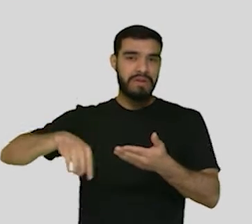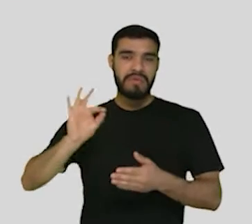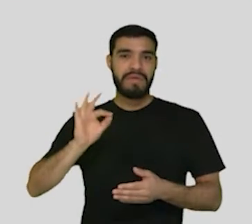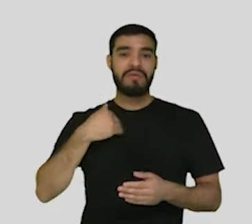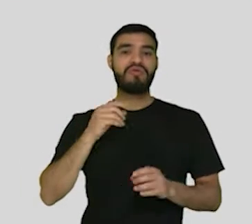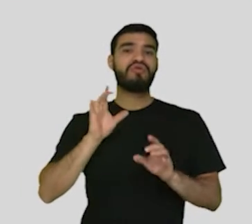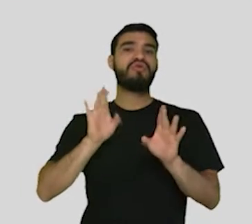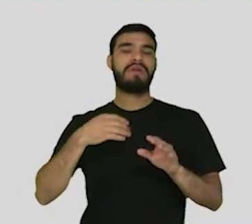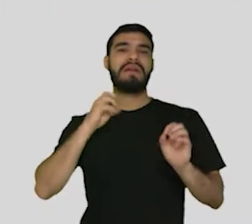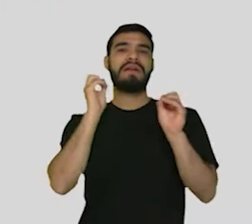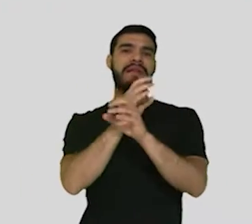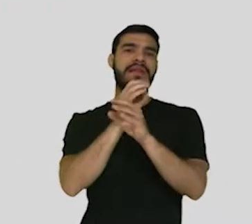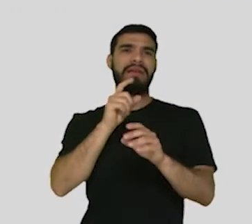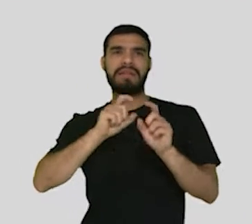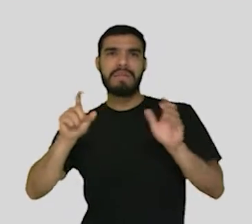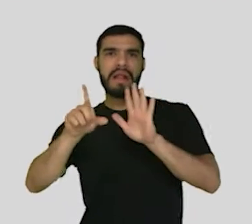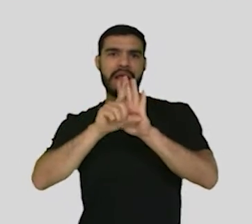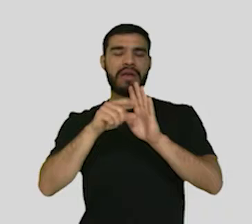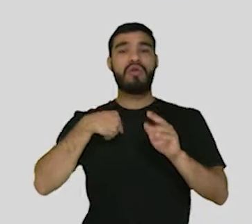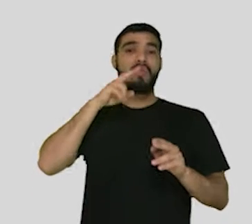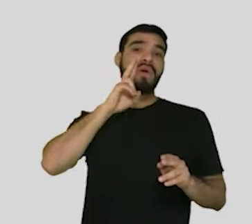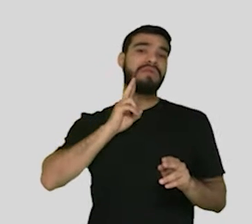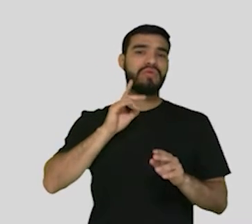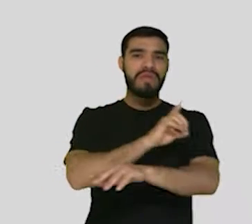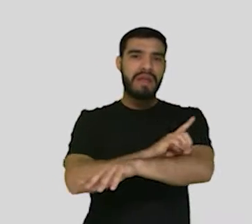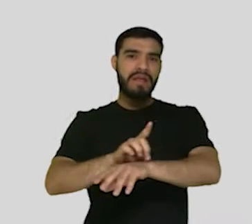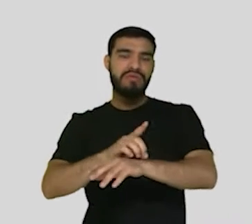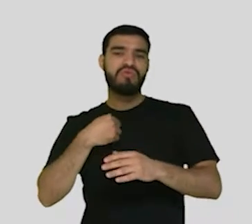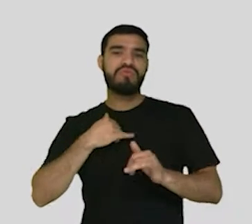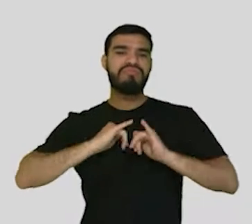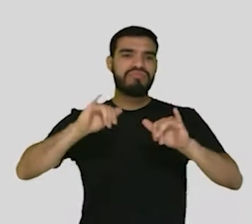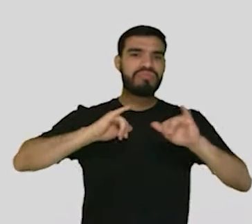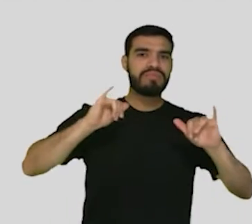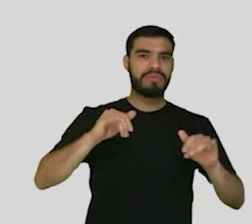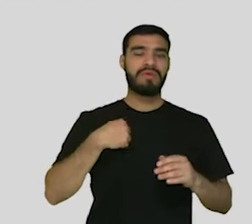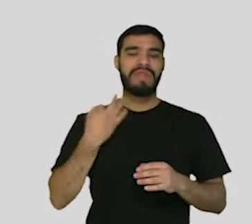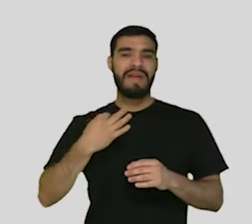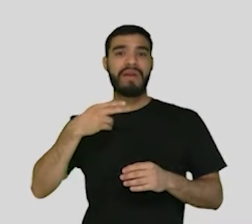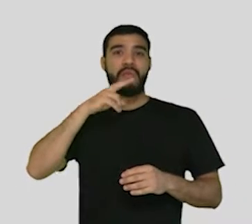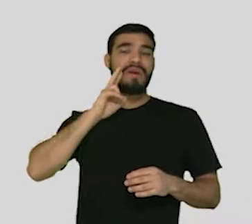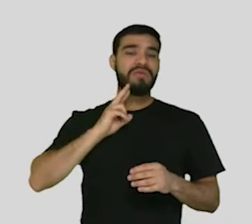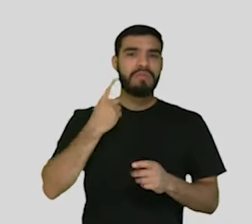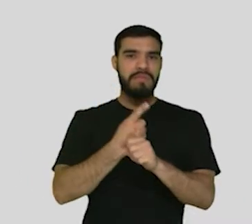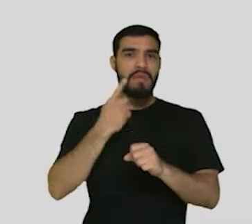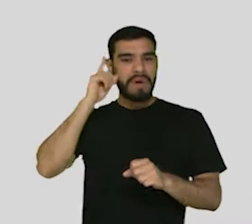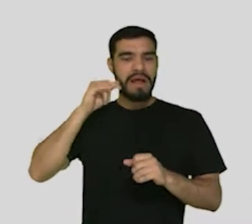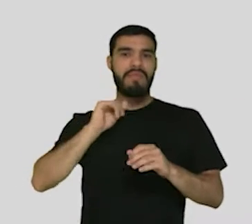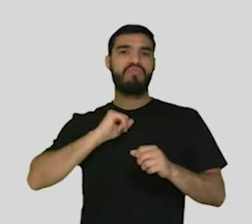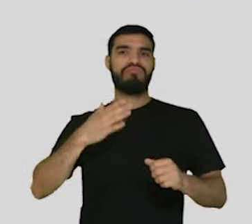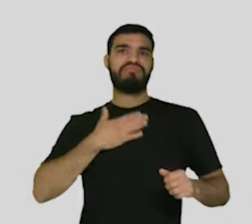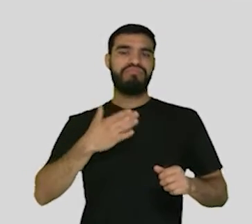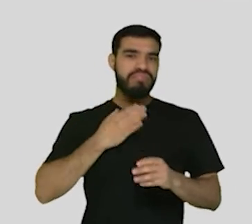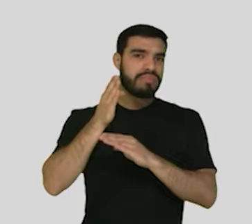Se detalle añe por un a kawaii umilei cuera reje. Ha añam amapo te como